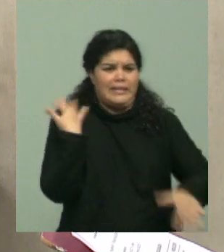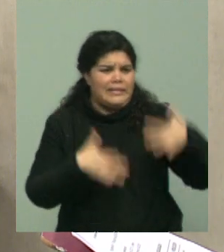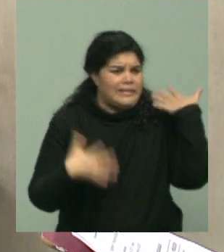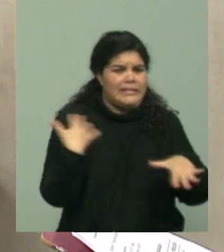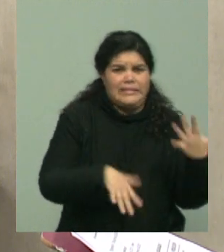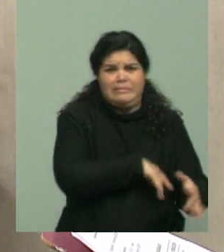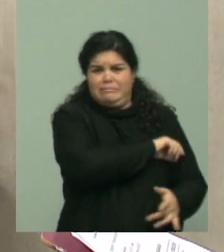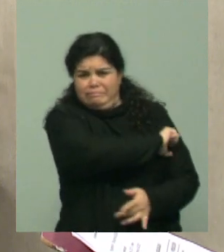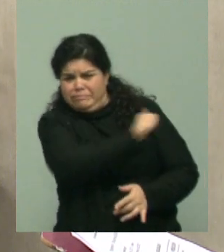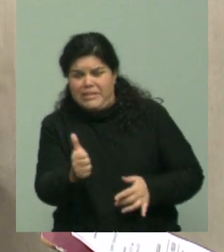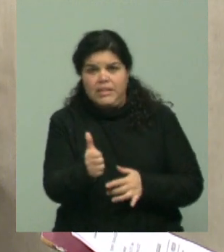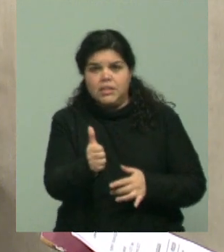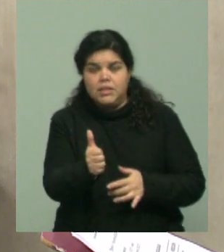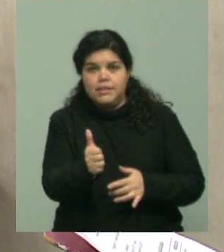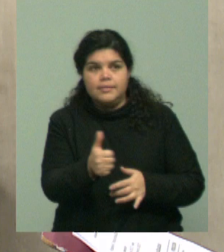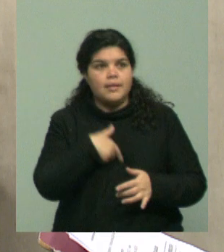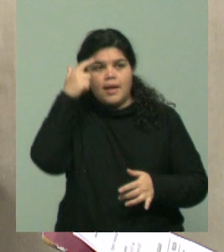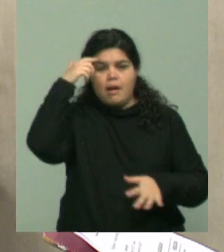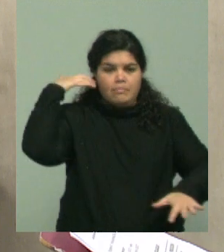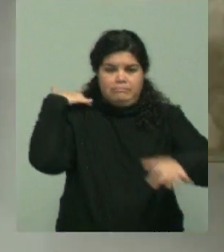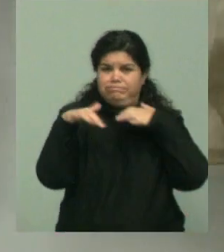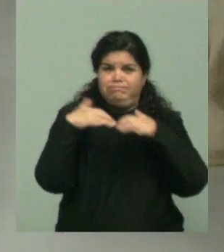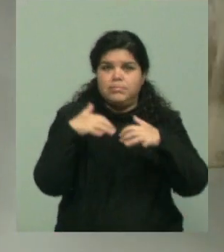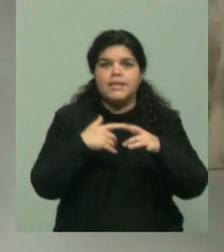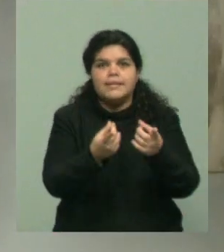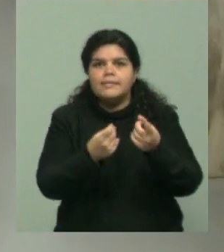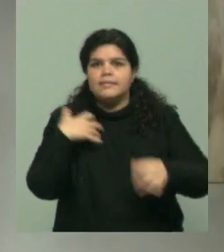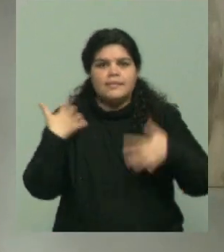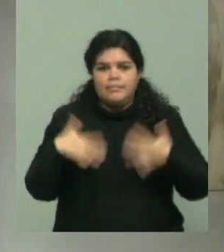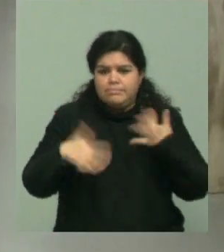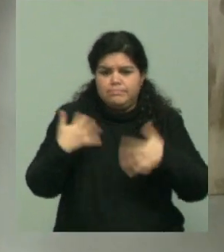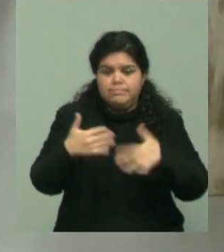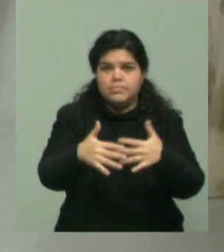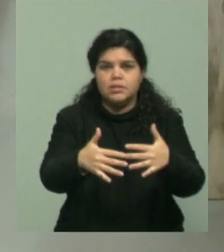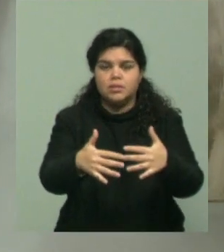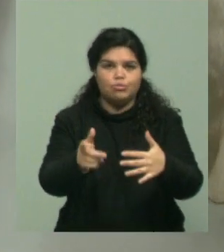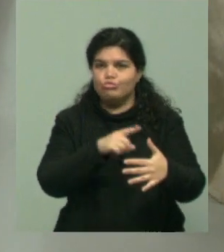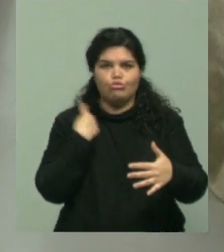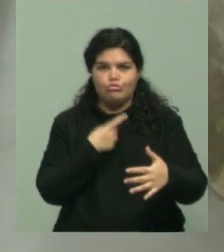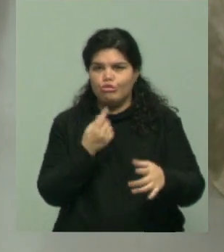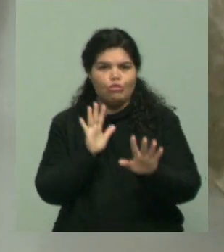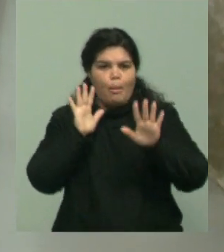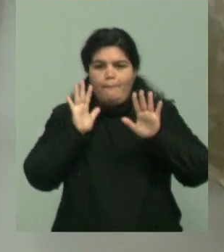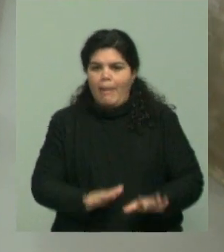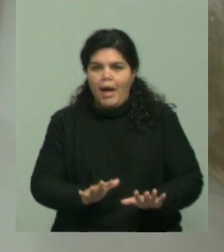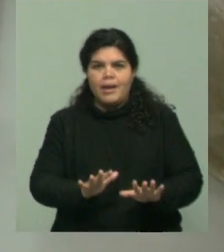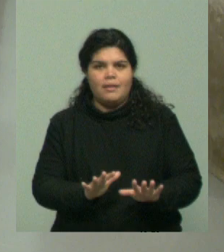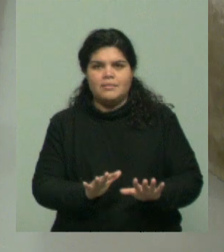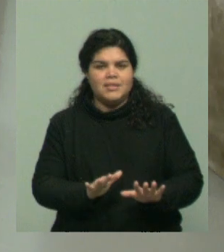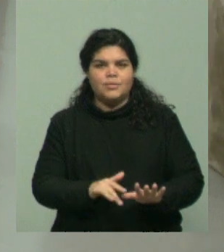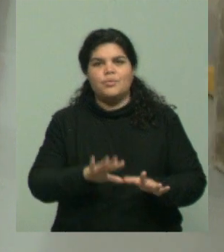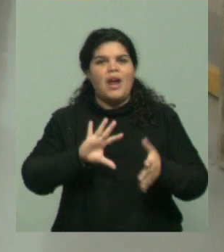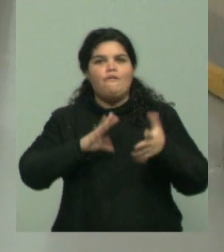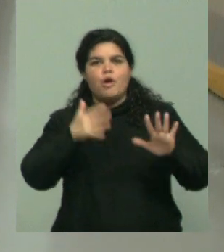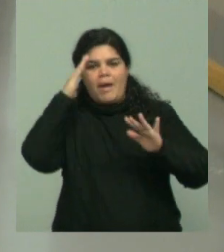mente quiere más aceleración, más. Claro. Nosotros lo que hacemos con el yoga es una desaceleración de la mente. Uh-huh. Entonces,